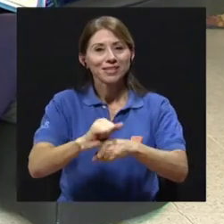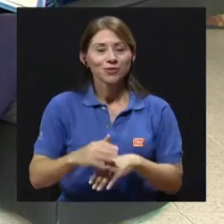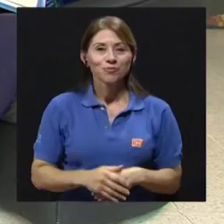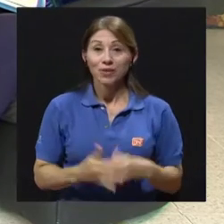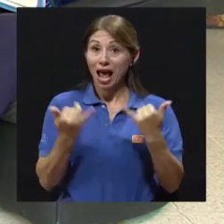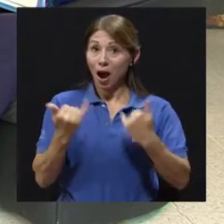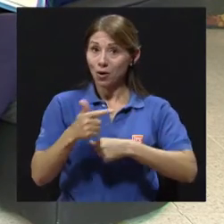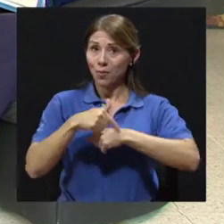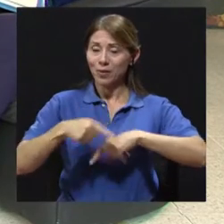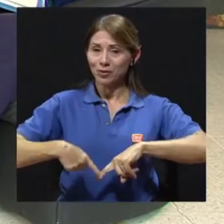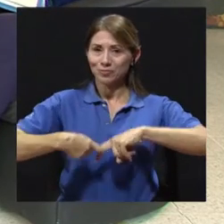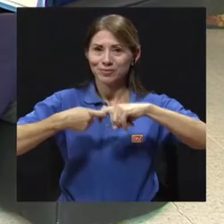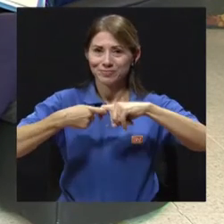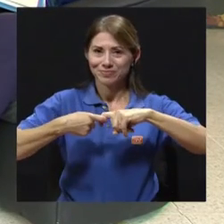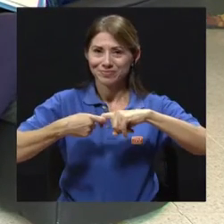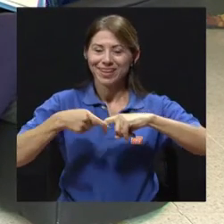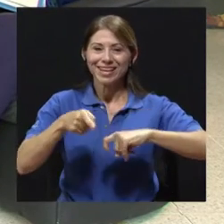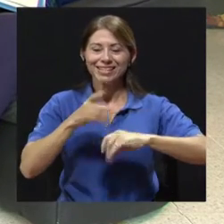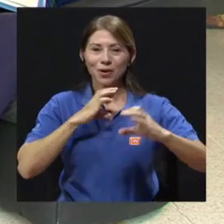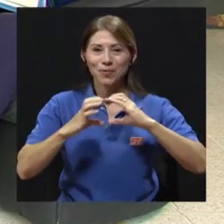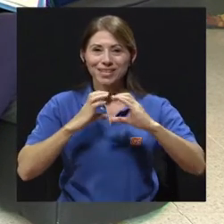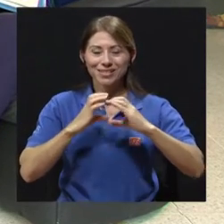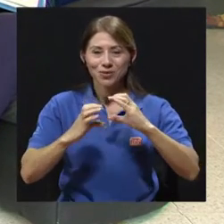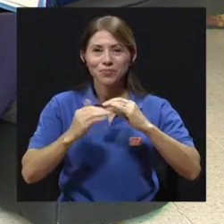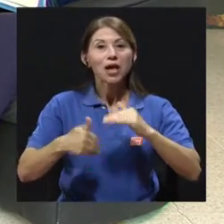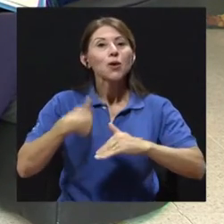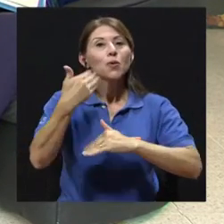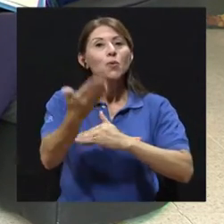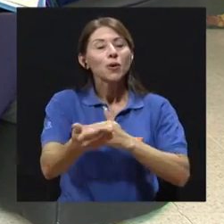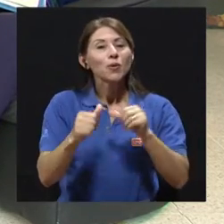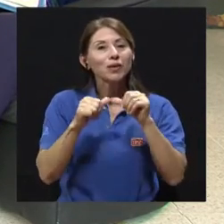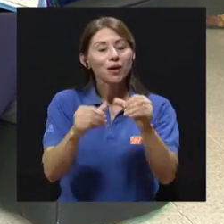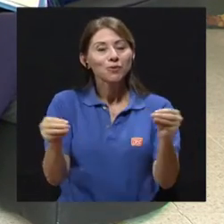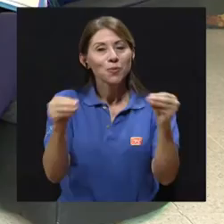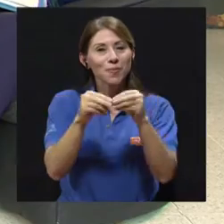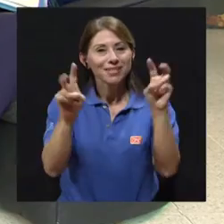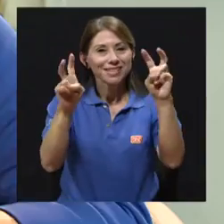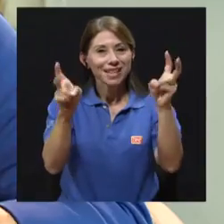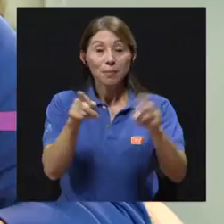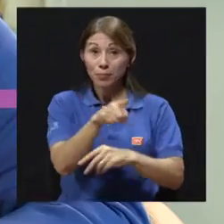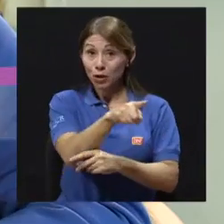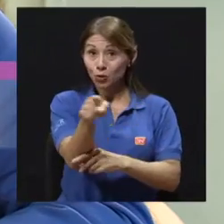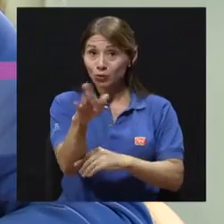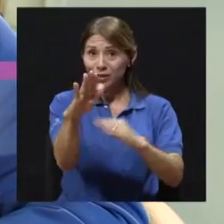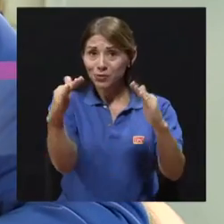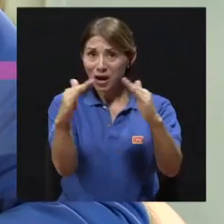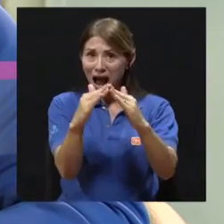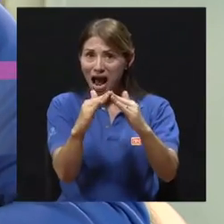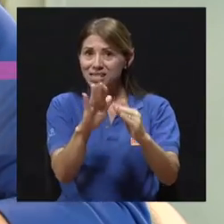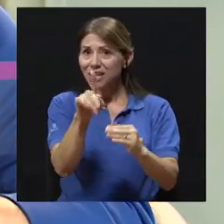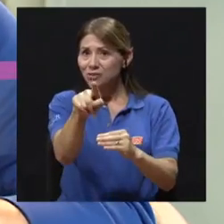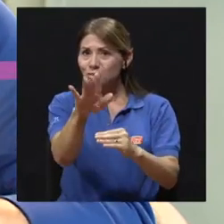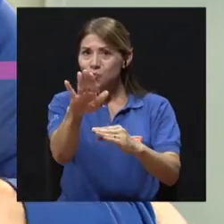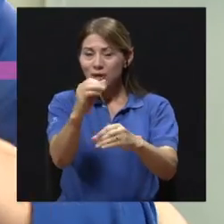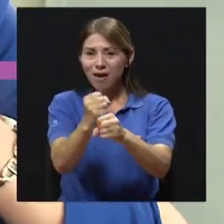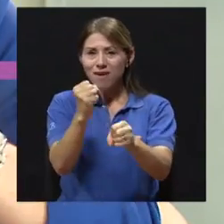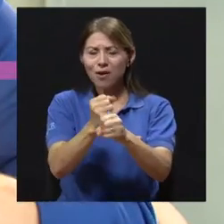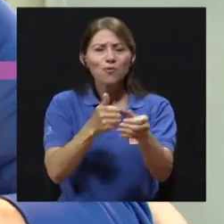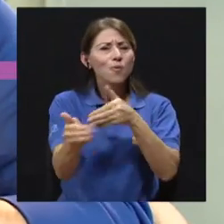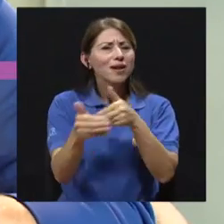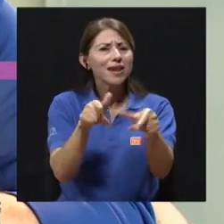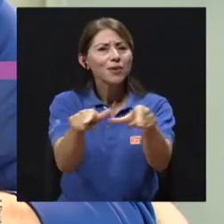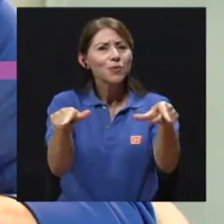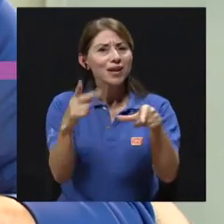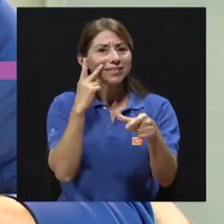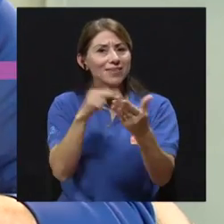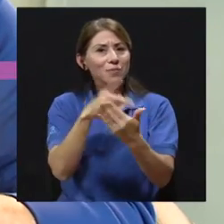de realizar una segunda pausa en esta conversación, Rita, para luego regresar con más de este tema. Y usted que está ahí en casa, en su trabajo, o donde quiera que